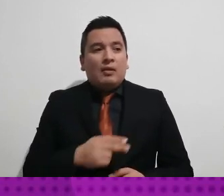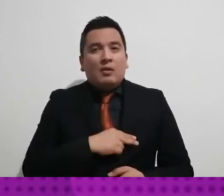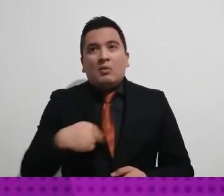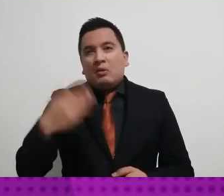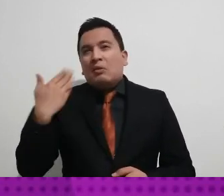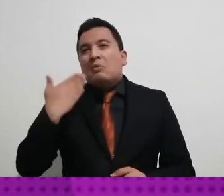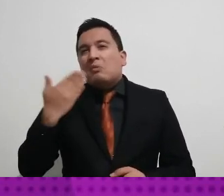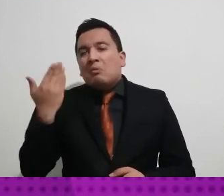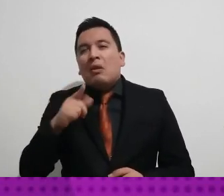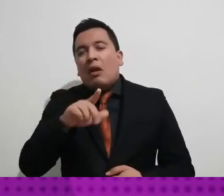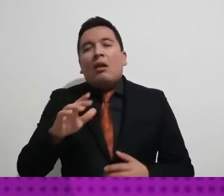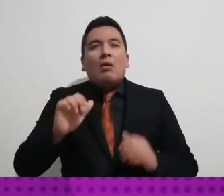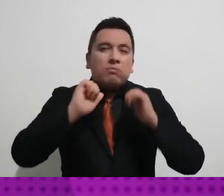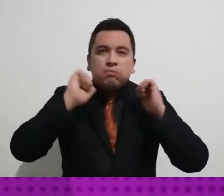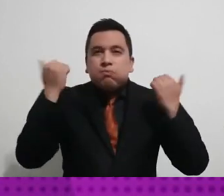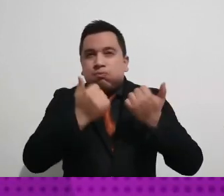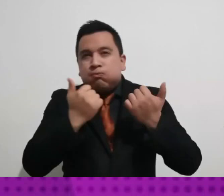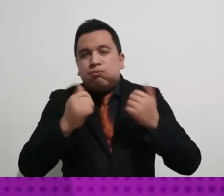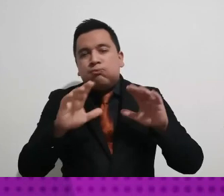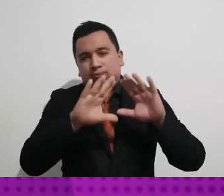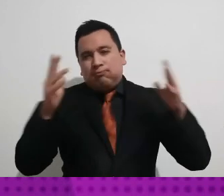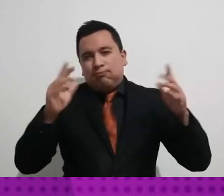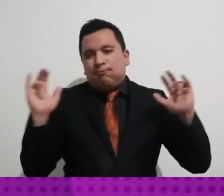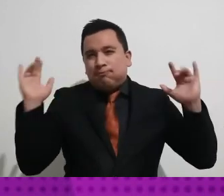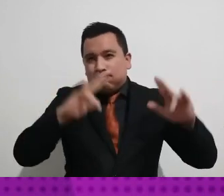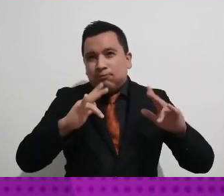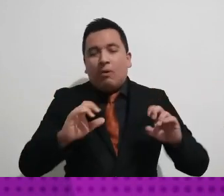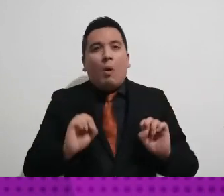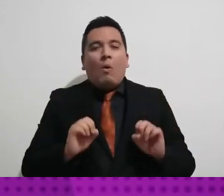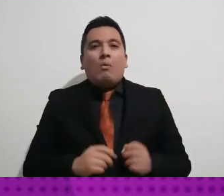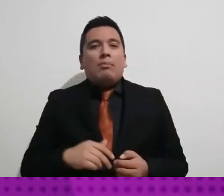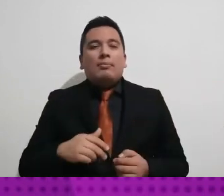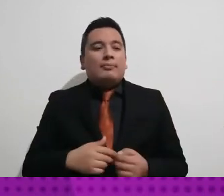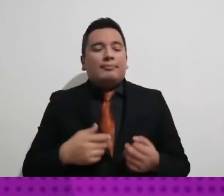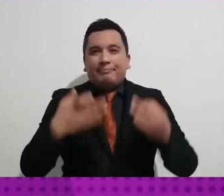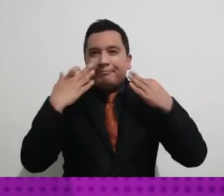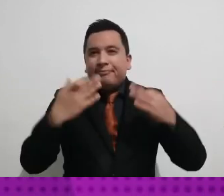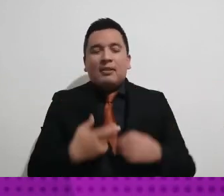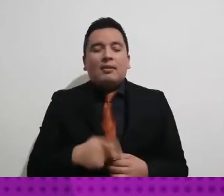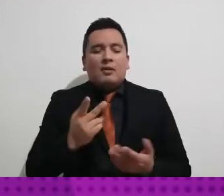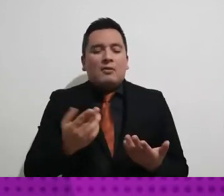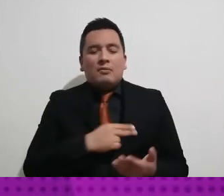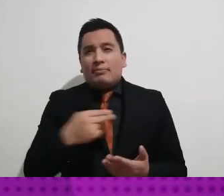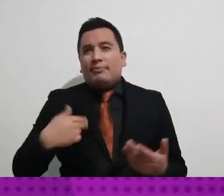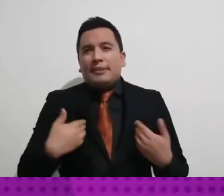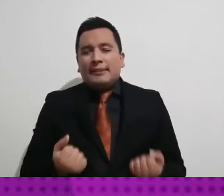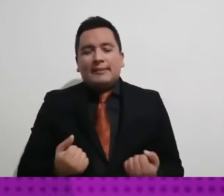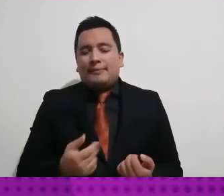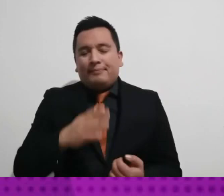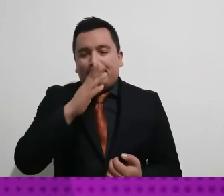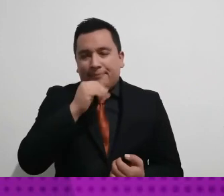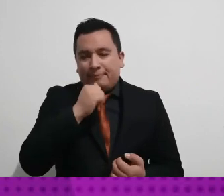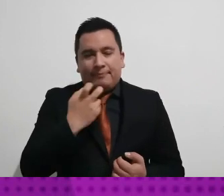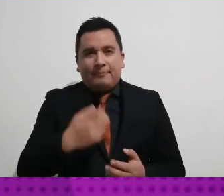los hacíamos en auditorios o los hacíamos de una manera presencial. Pues nos dimos también cuenta que